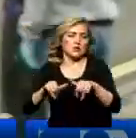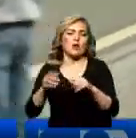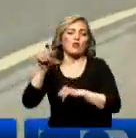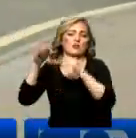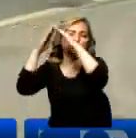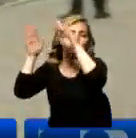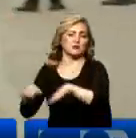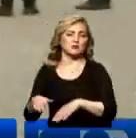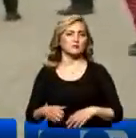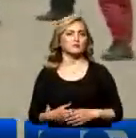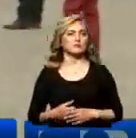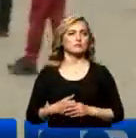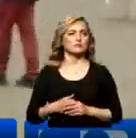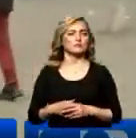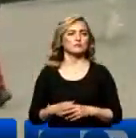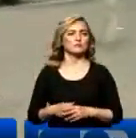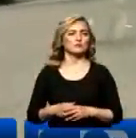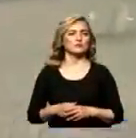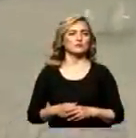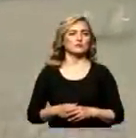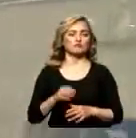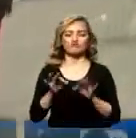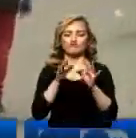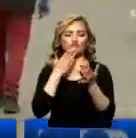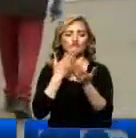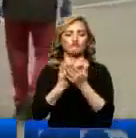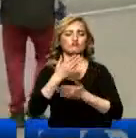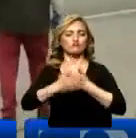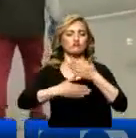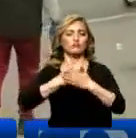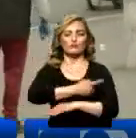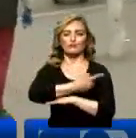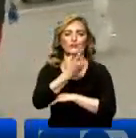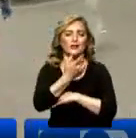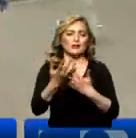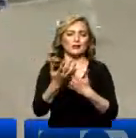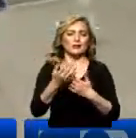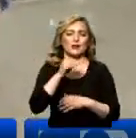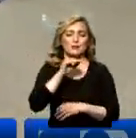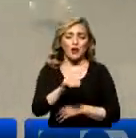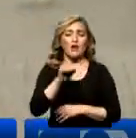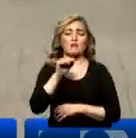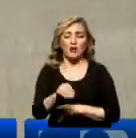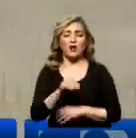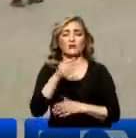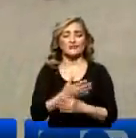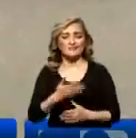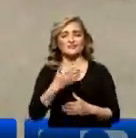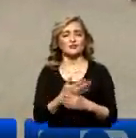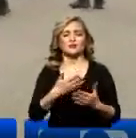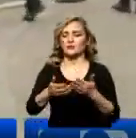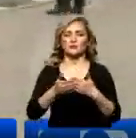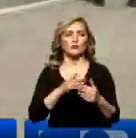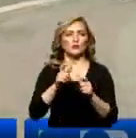casas, por favor. Perfecto, muchísimas gracias. Ya todos los días repetimos esto, puede sonar cansón, pero es importante que la